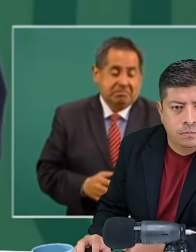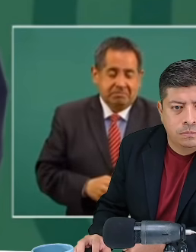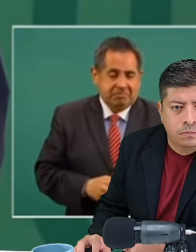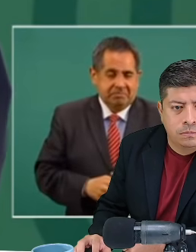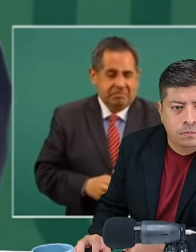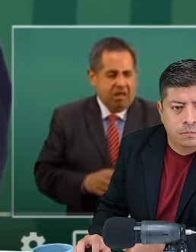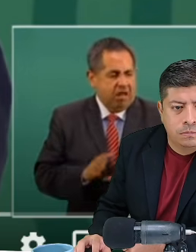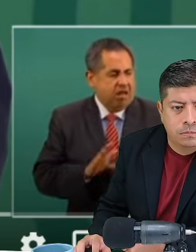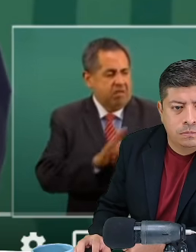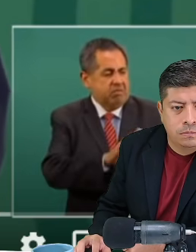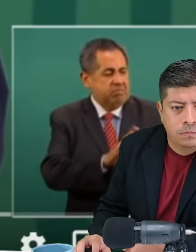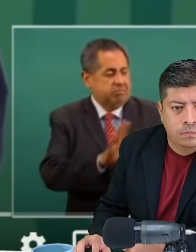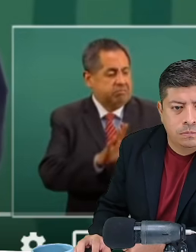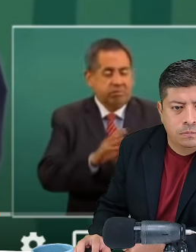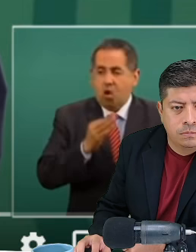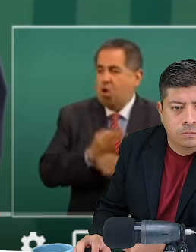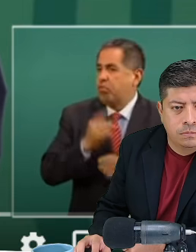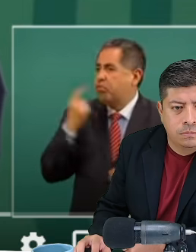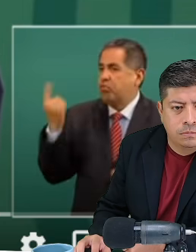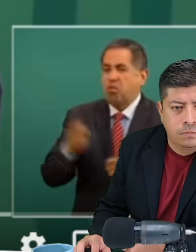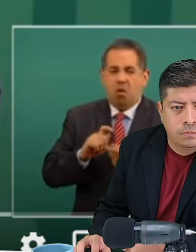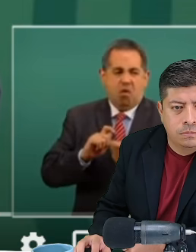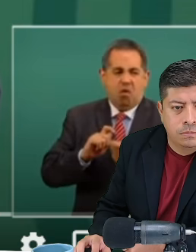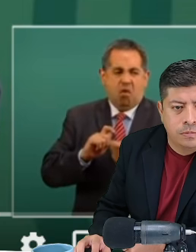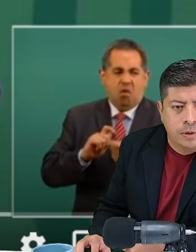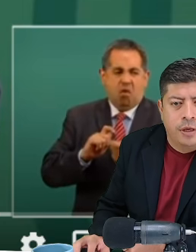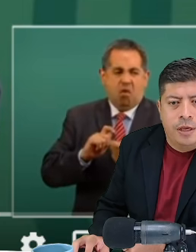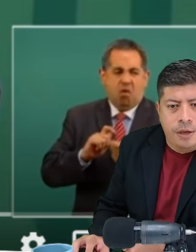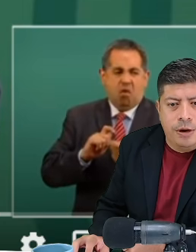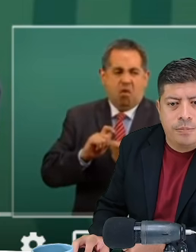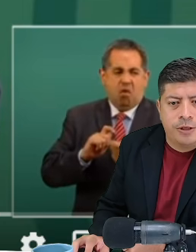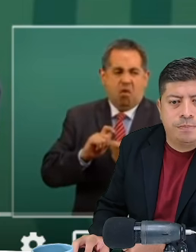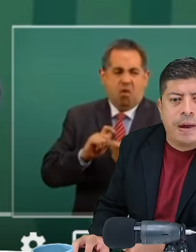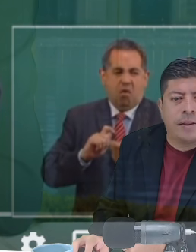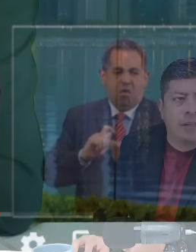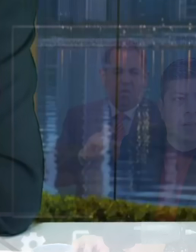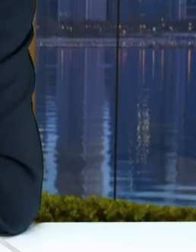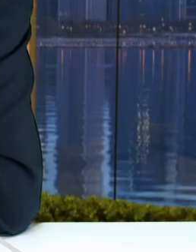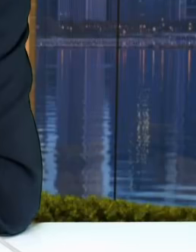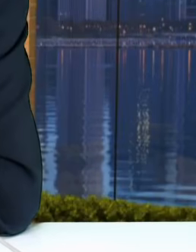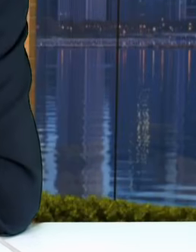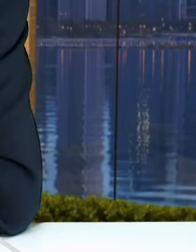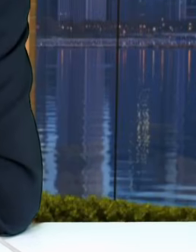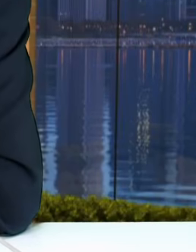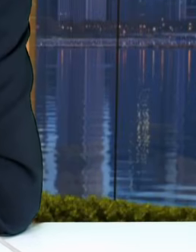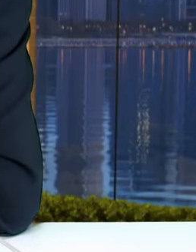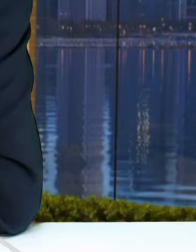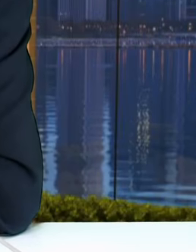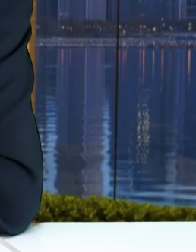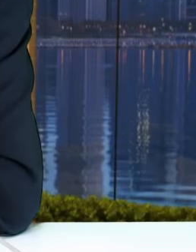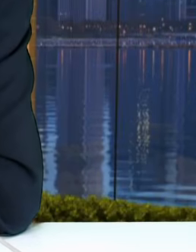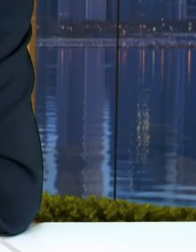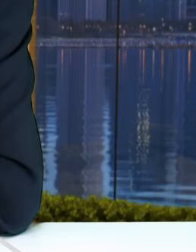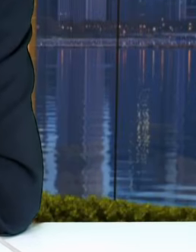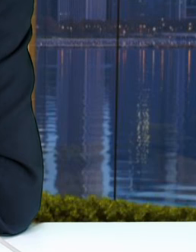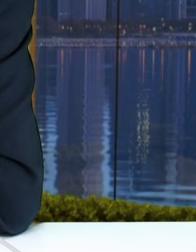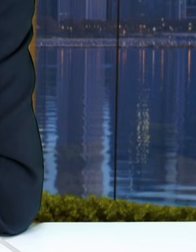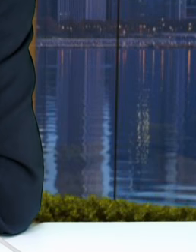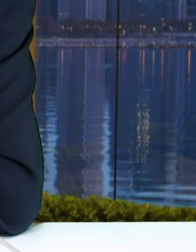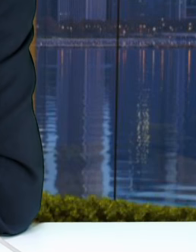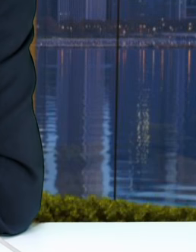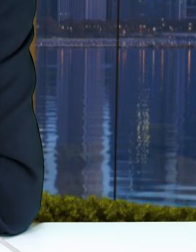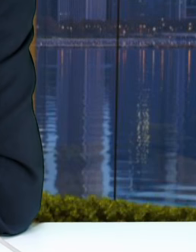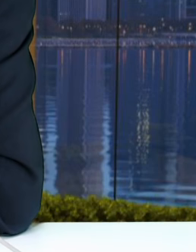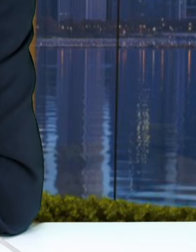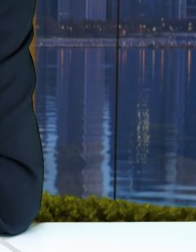la transformación que estamos llevando a cabo. Y bueno, pues parte prácticamente de lo que respondía el